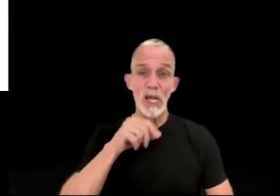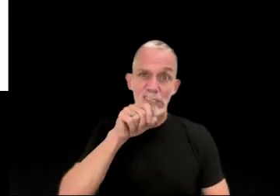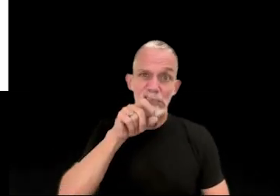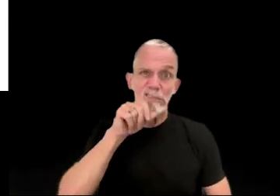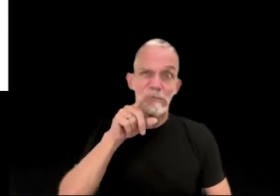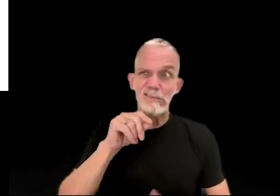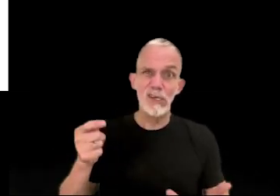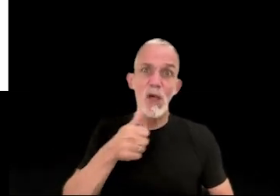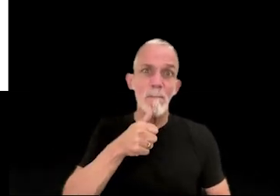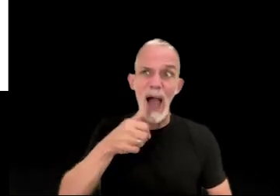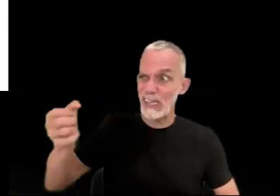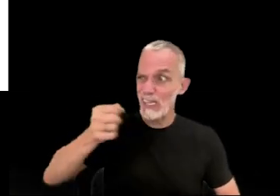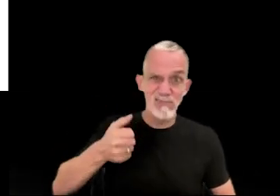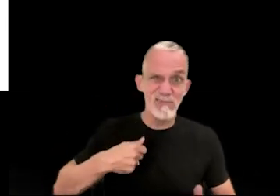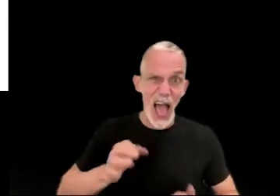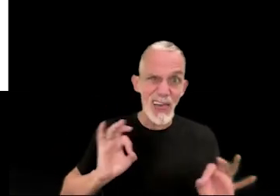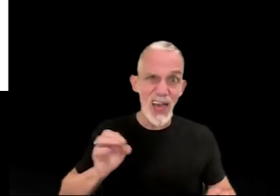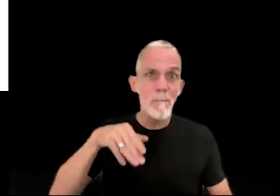ni un mate, así que